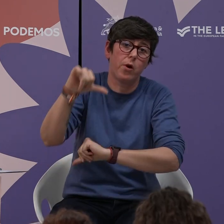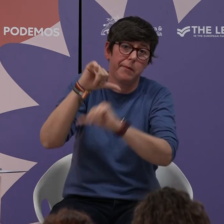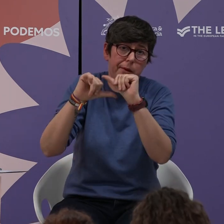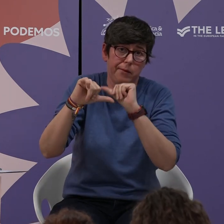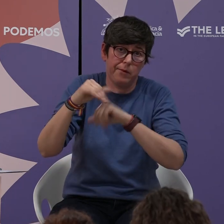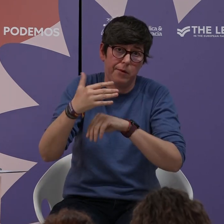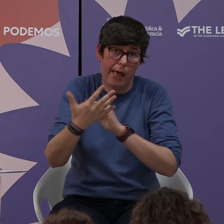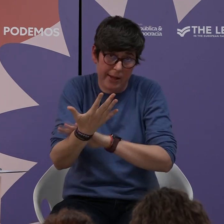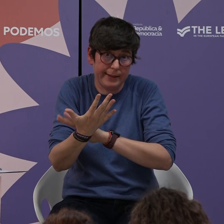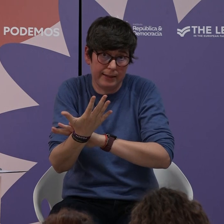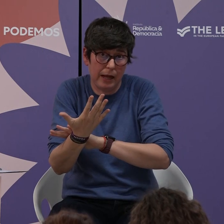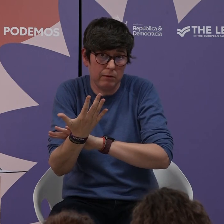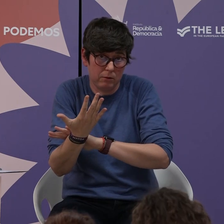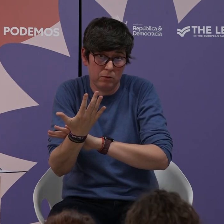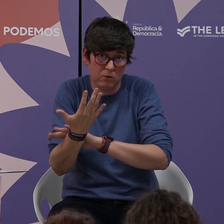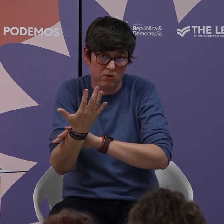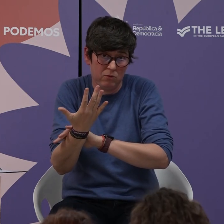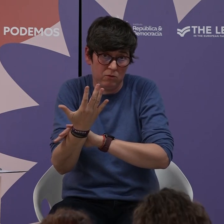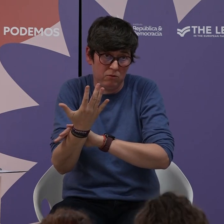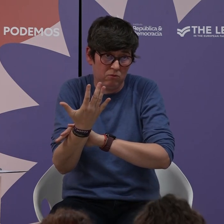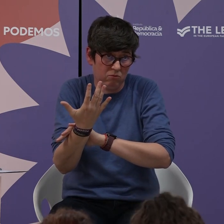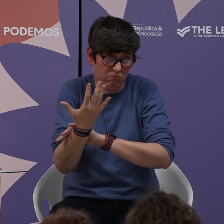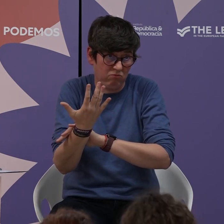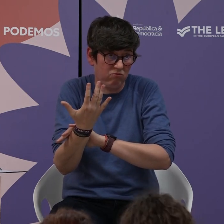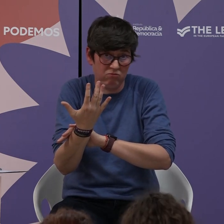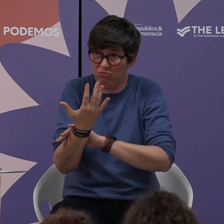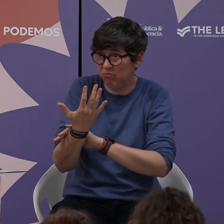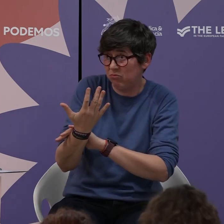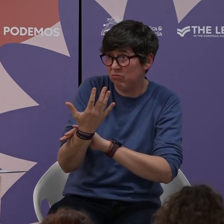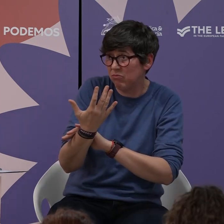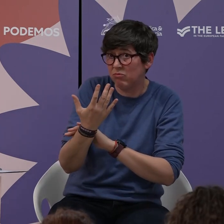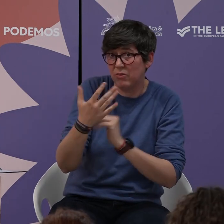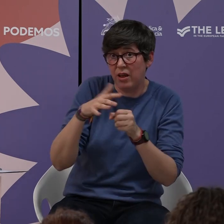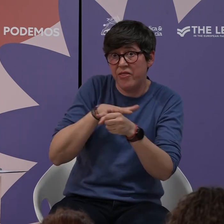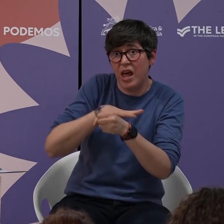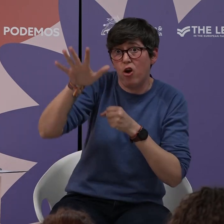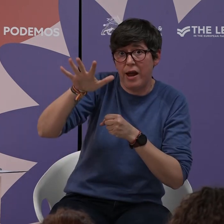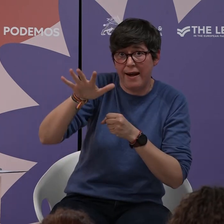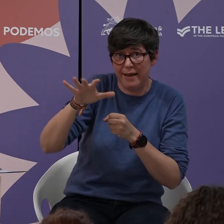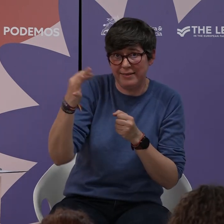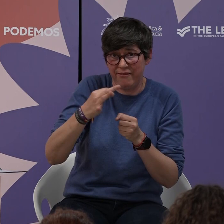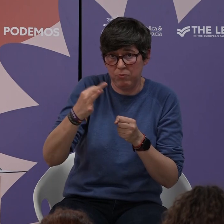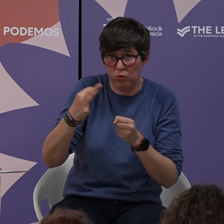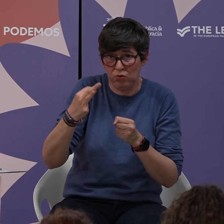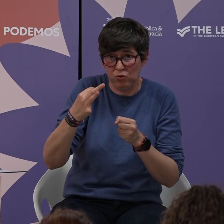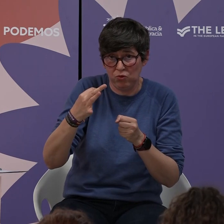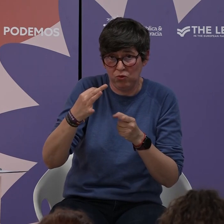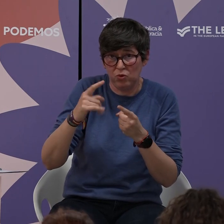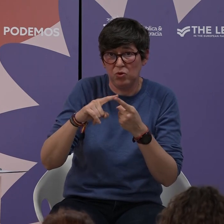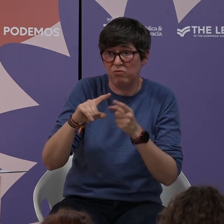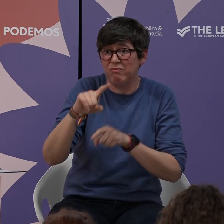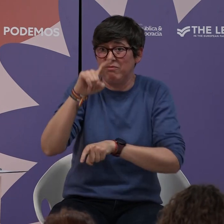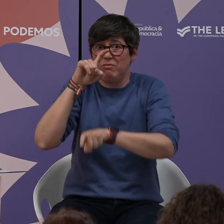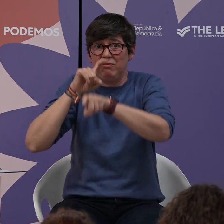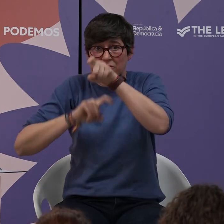que no queremos que el ayuntamiento de valencia vuelvan las derechas eso lo tenemos claro Entonces tenemos que